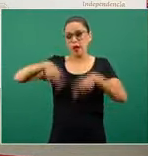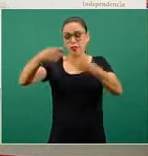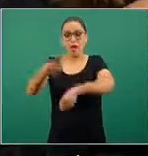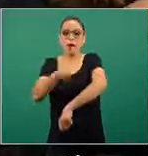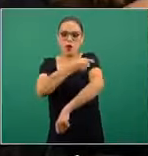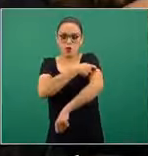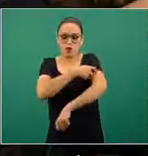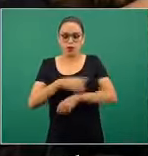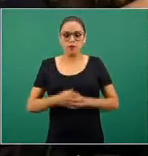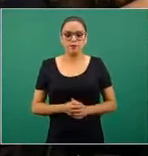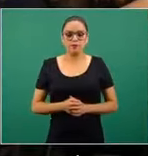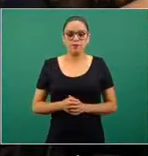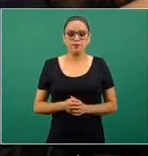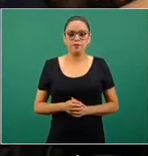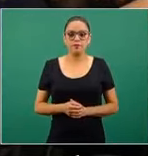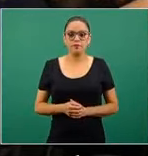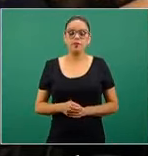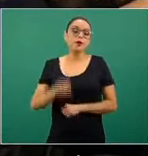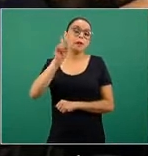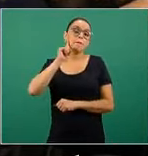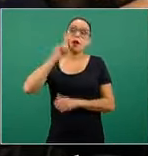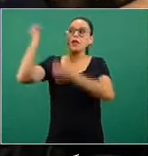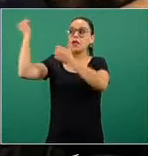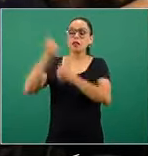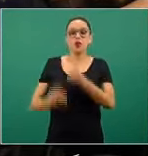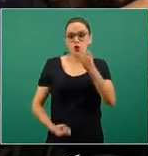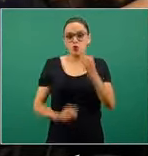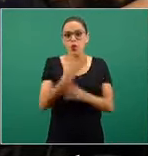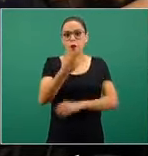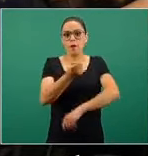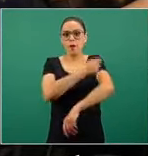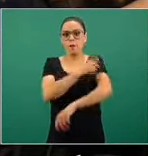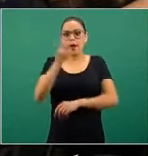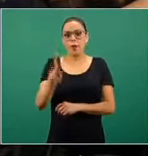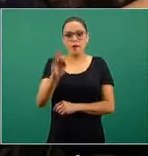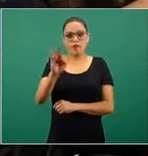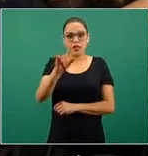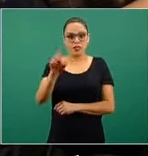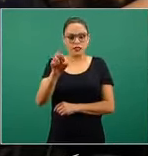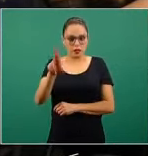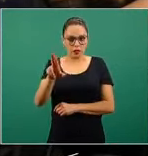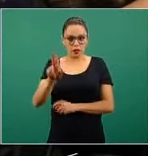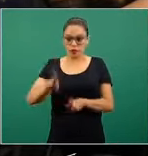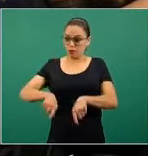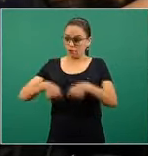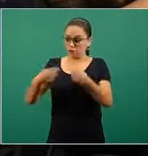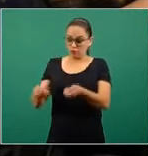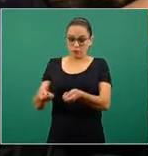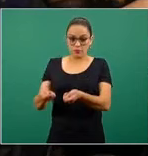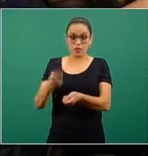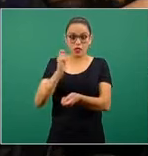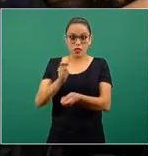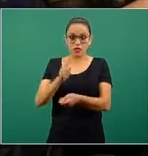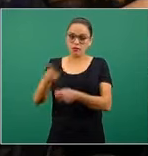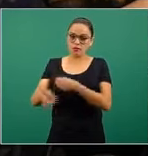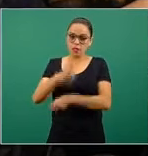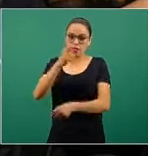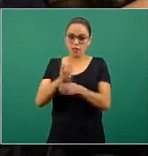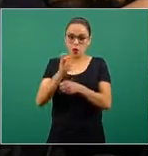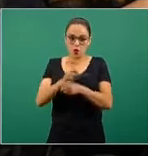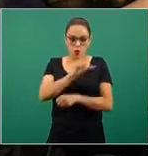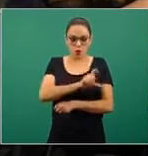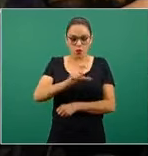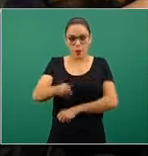vienen, mañana van a llegar las nuevas de Pfizer y están destinadas, según nos explican, bueno, a las segundas dosis y